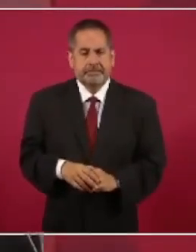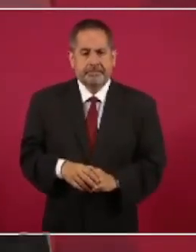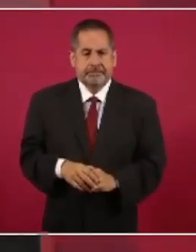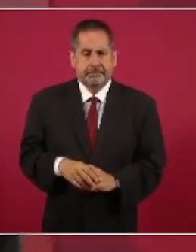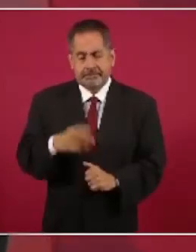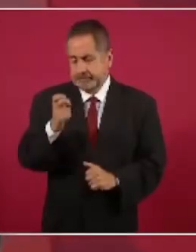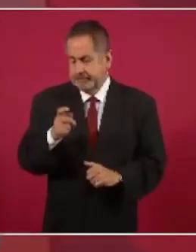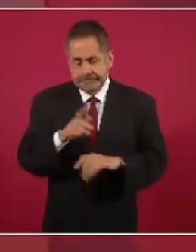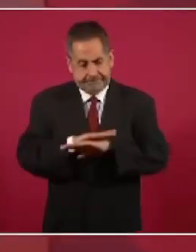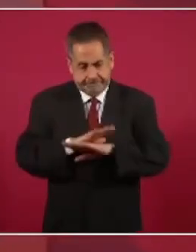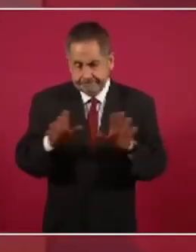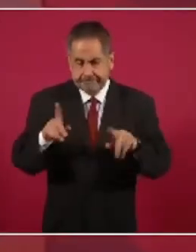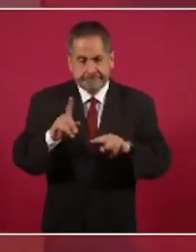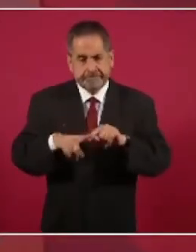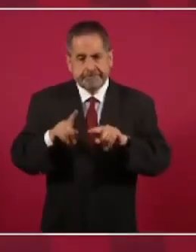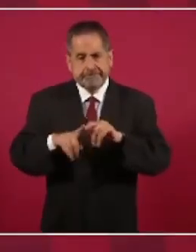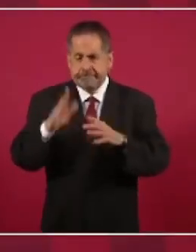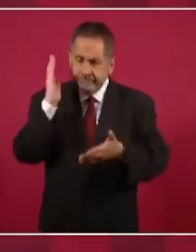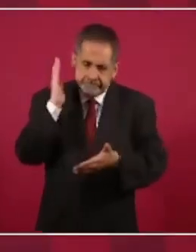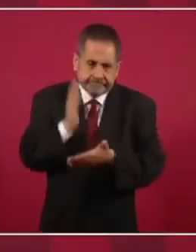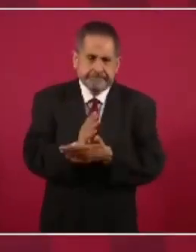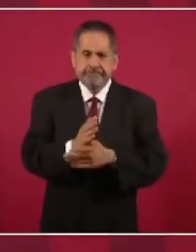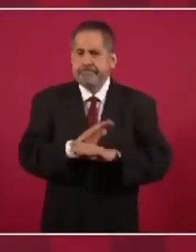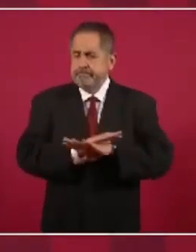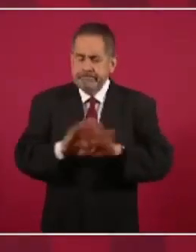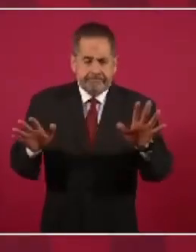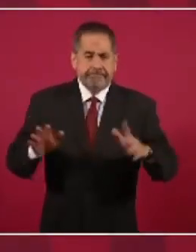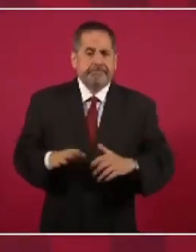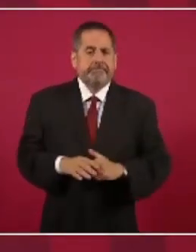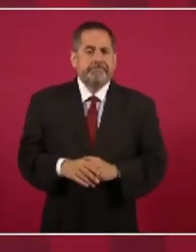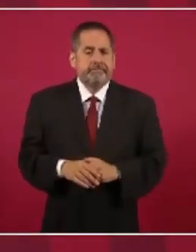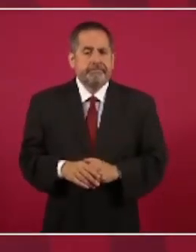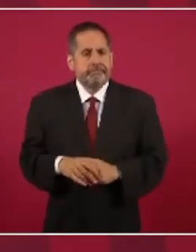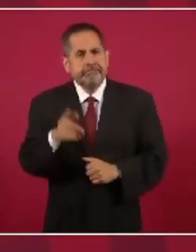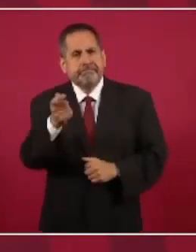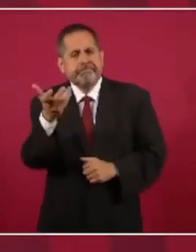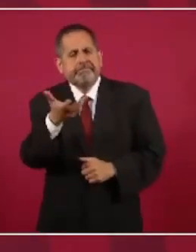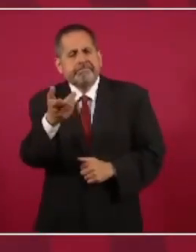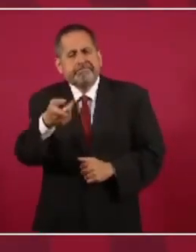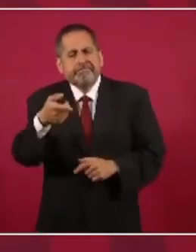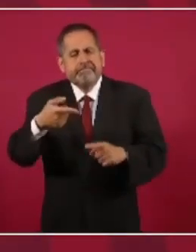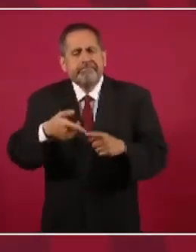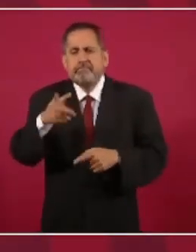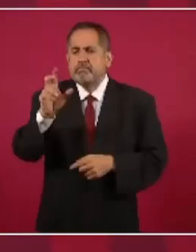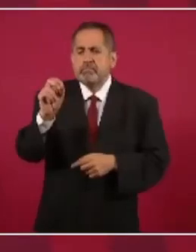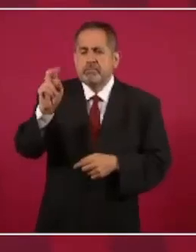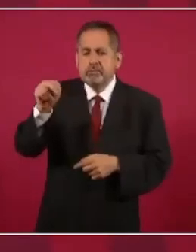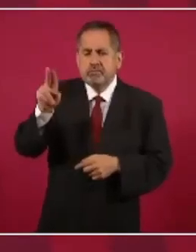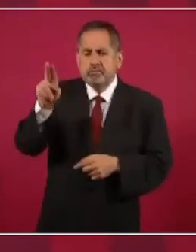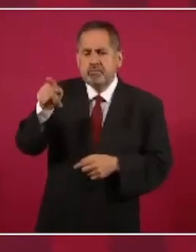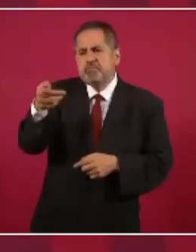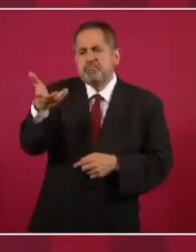Entonces, ya basta de eso. ¿Qué han hecho en la ONU